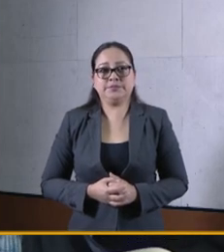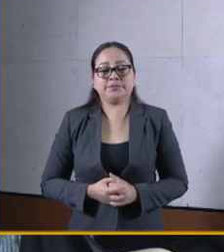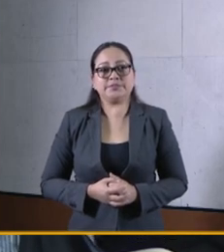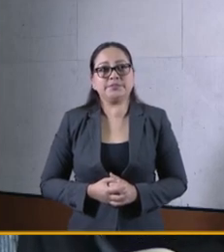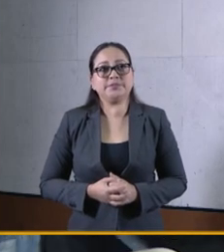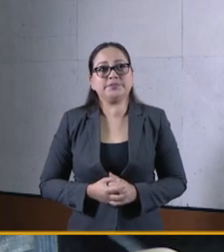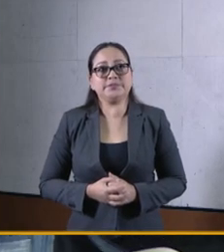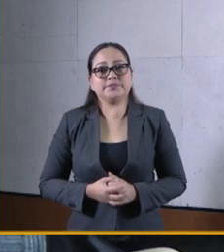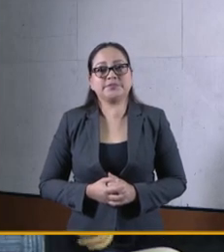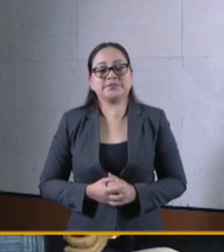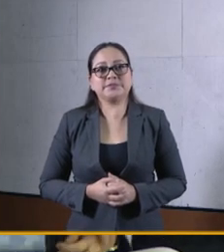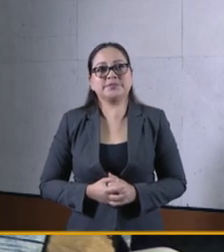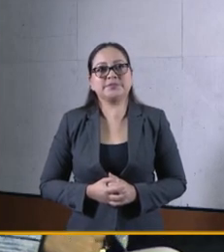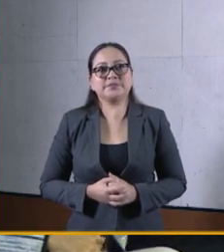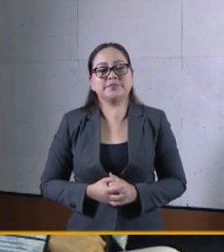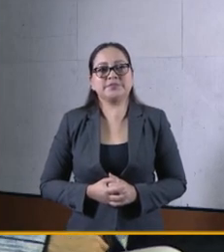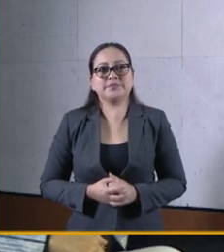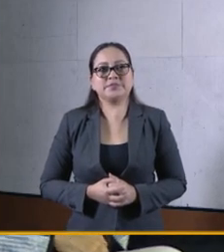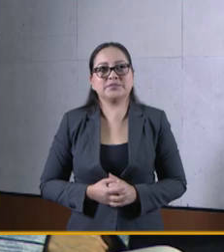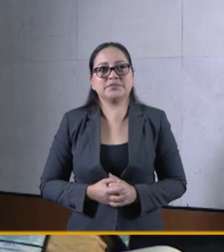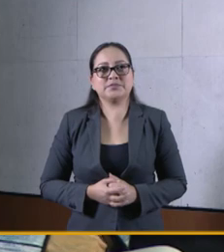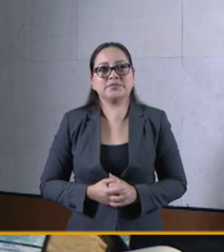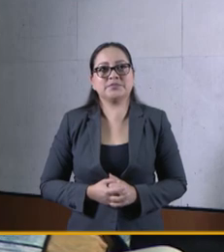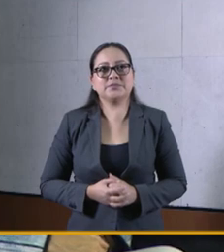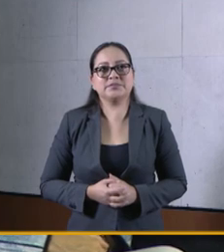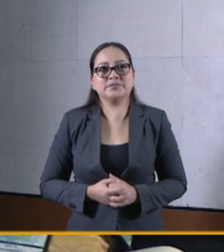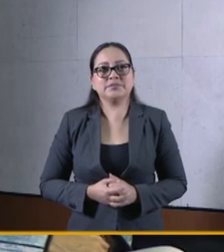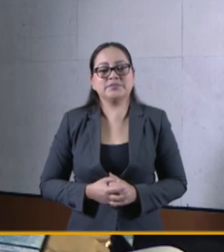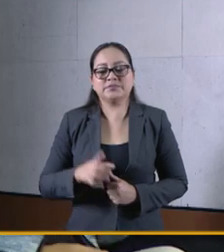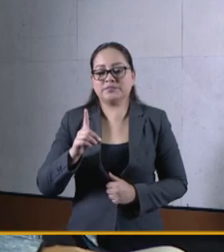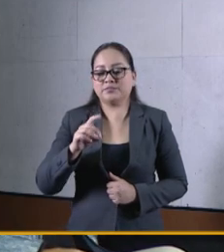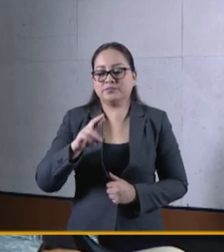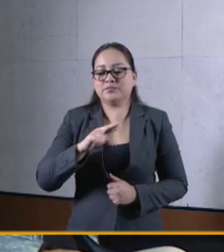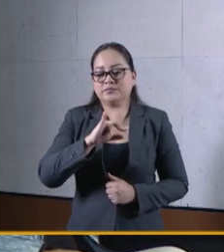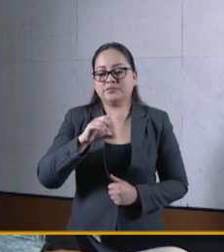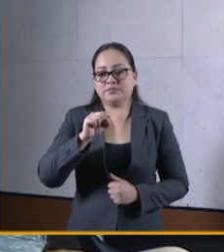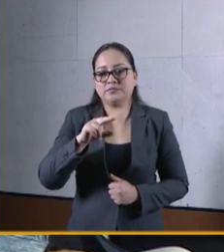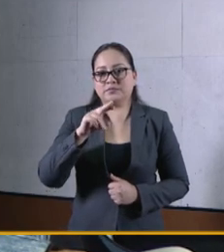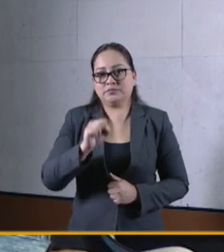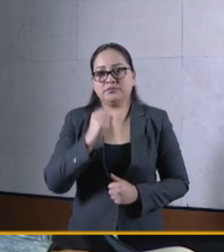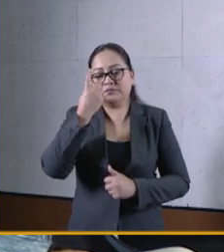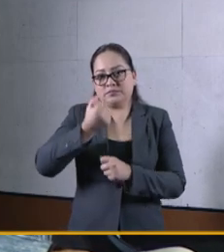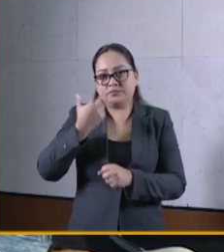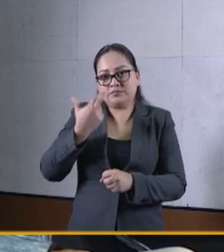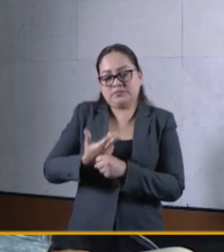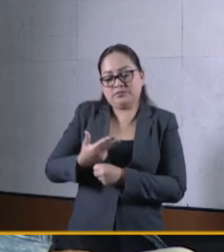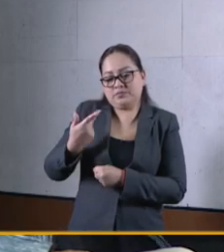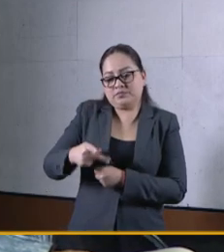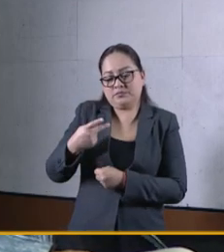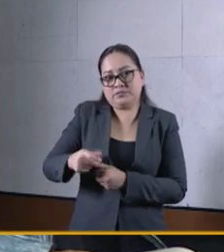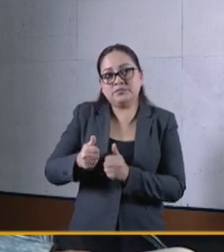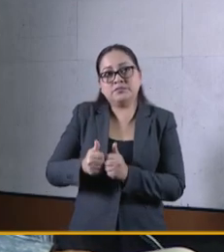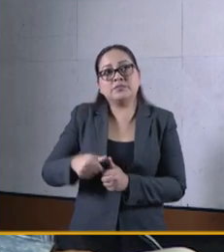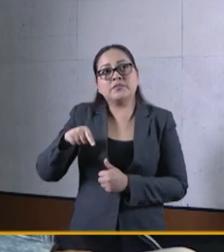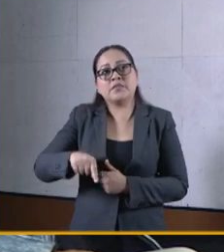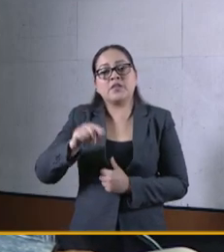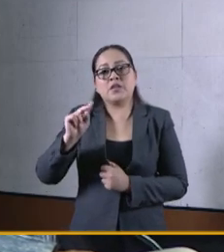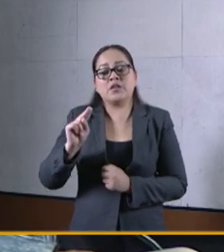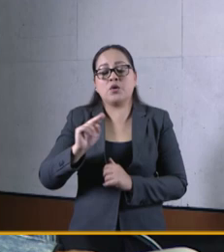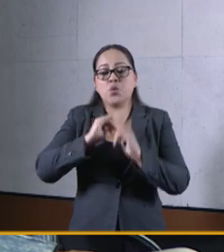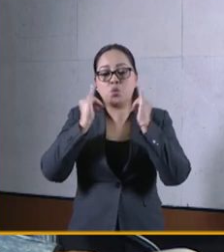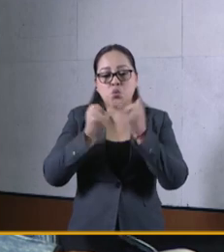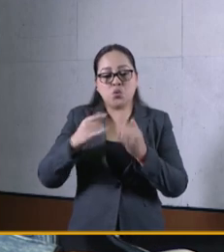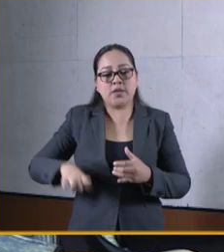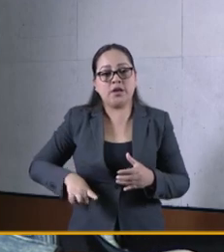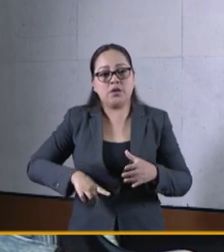muchas gracias doctor ghosh x foros con secretario permanente del honorable junta de